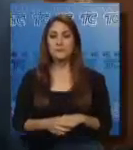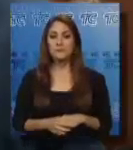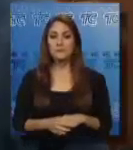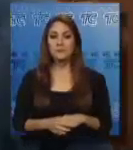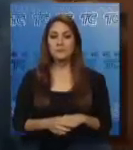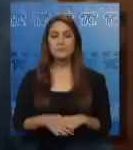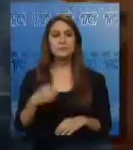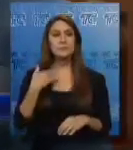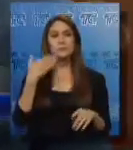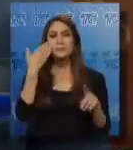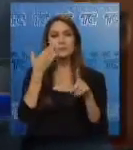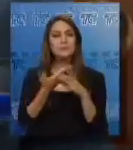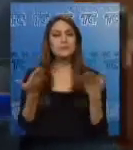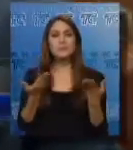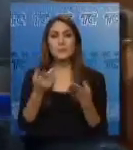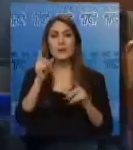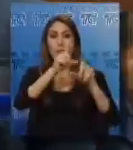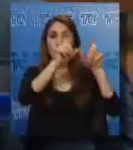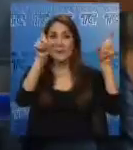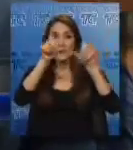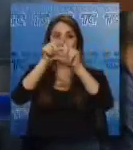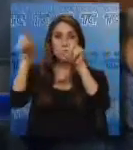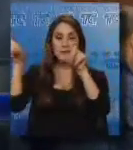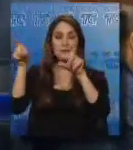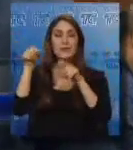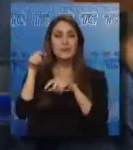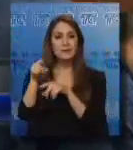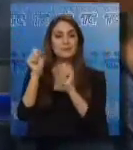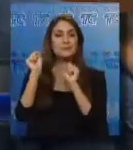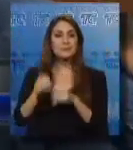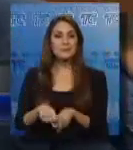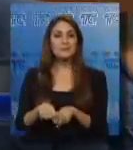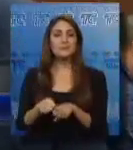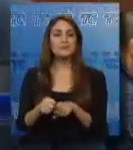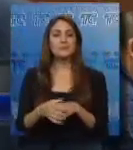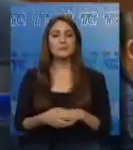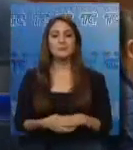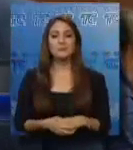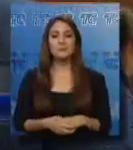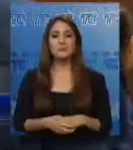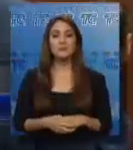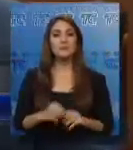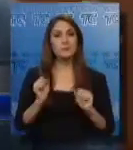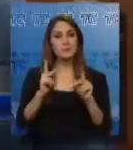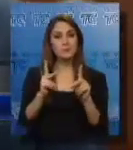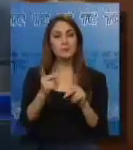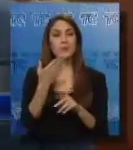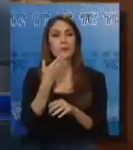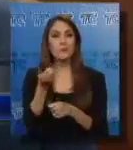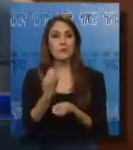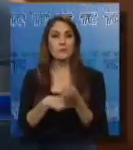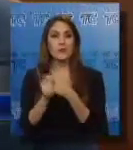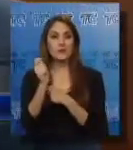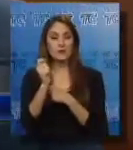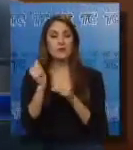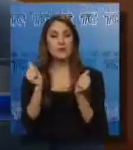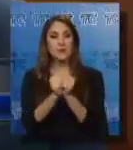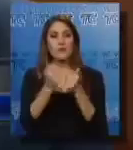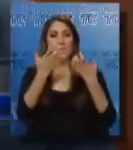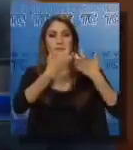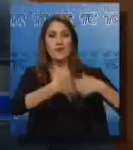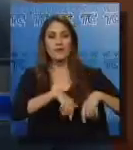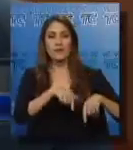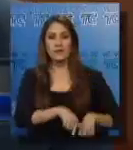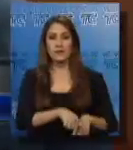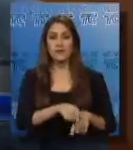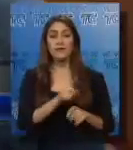Bueno, lo que buscamos es que las empresas, especialmente las proveedoras, puedan generar oportunidades de venta directamente con las industrias locales.